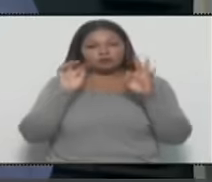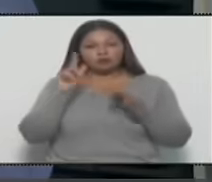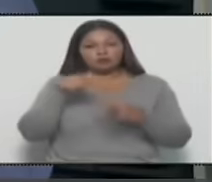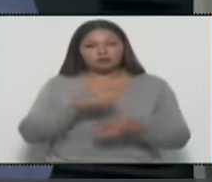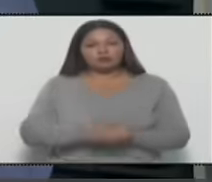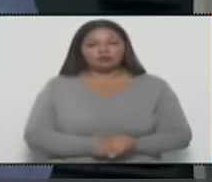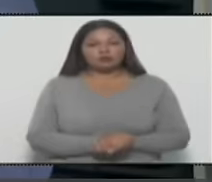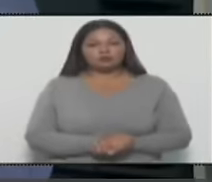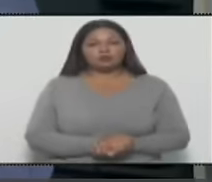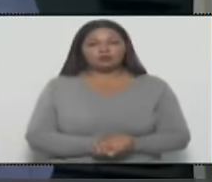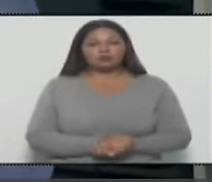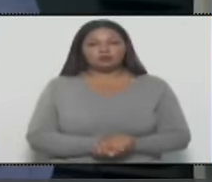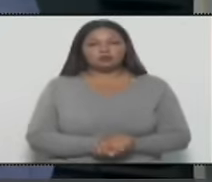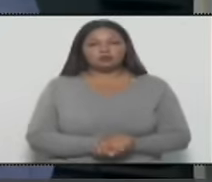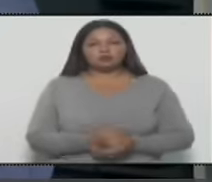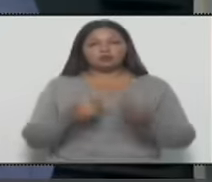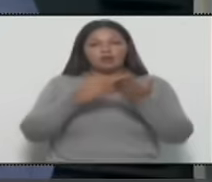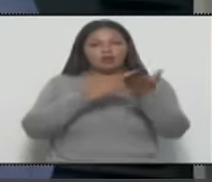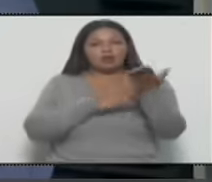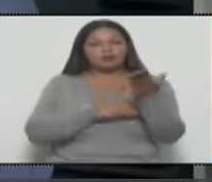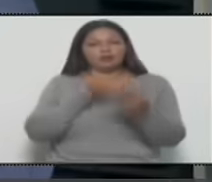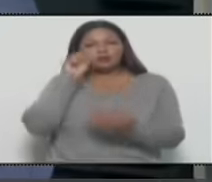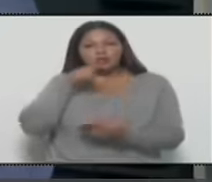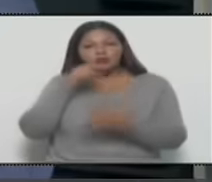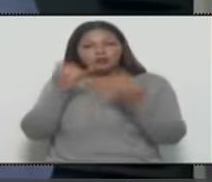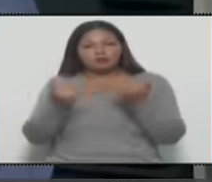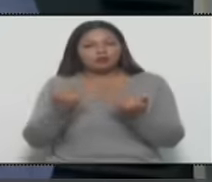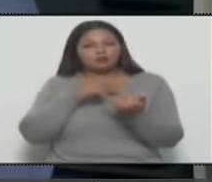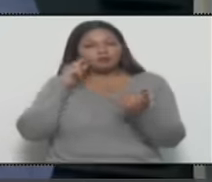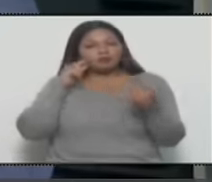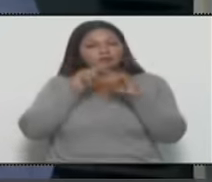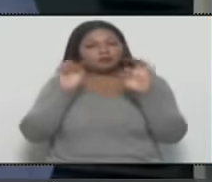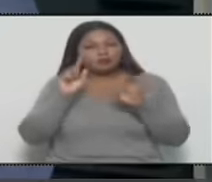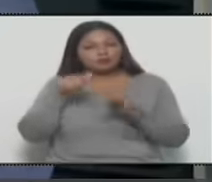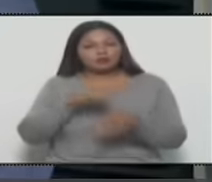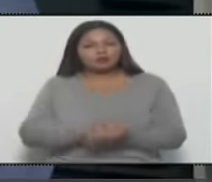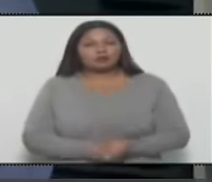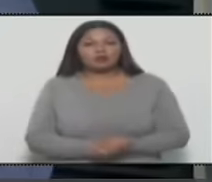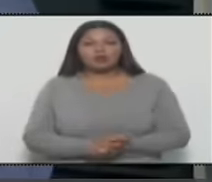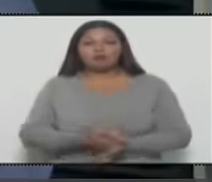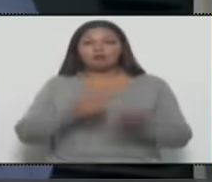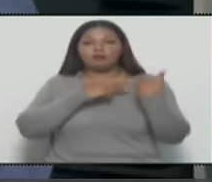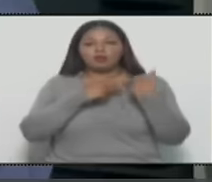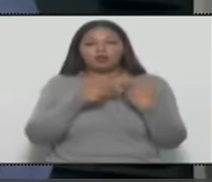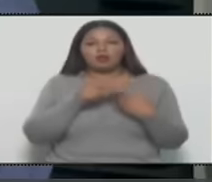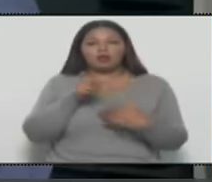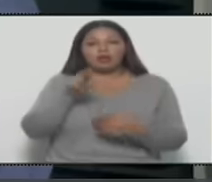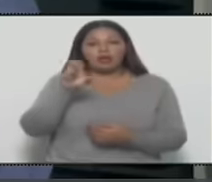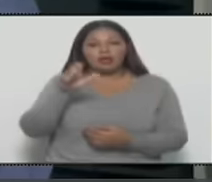era antiguamente Twitter. Con Tesla, como es el principal dueño es Elon Musk,